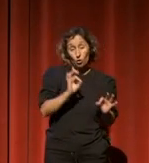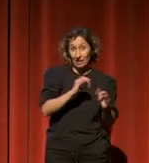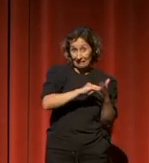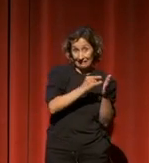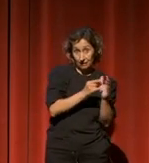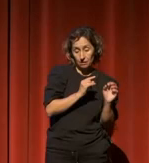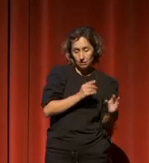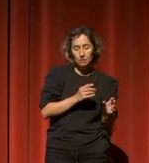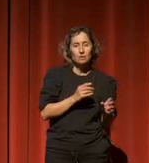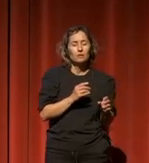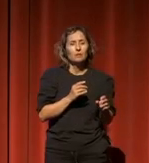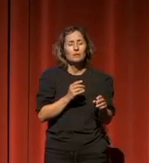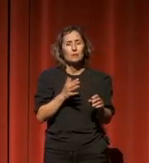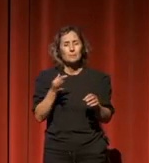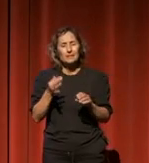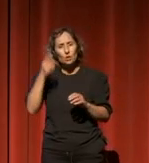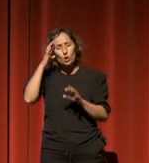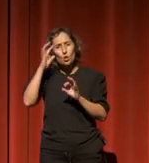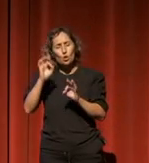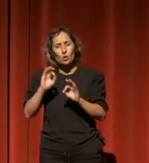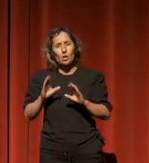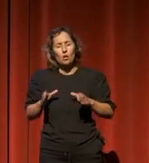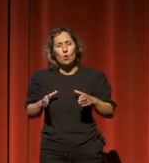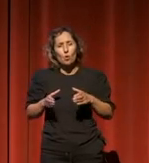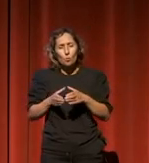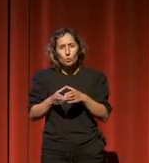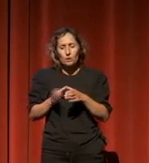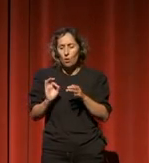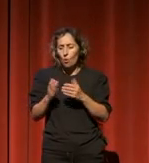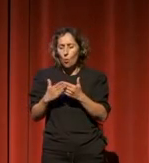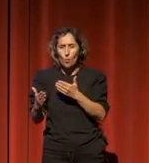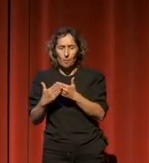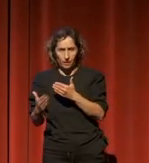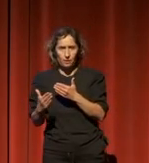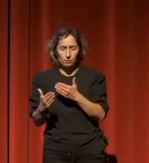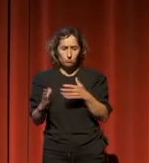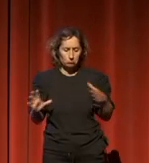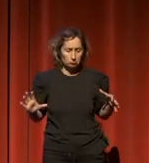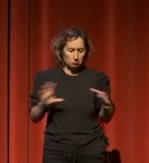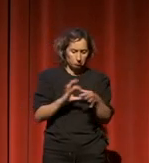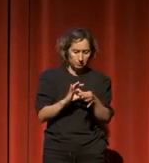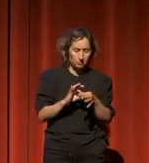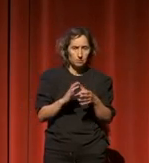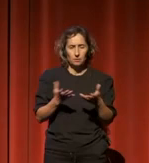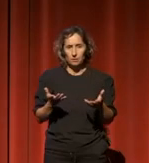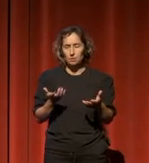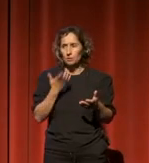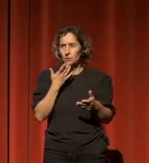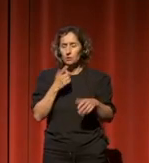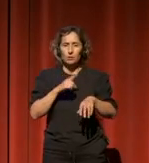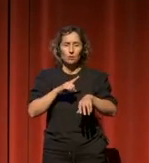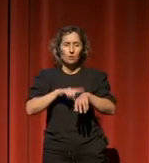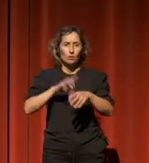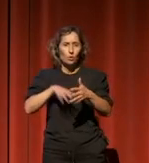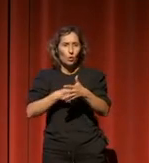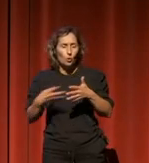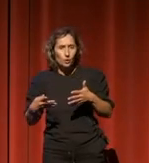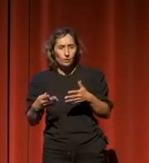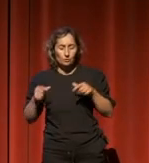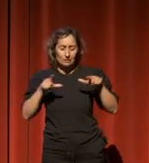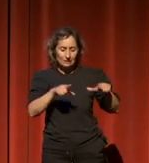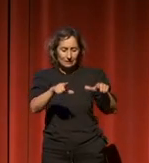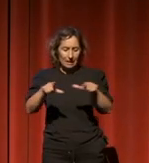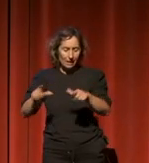lógica eh comunitaria o o vecinal no horarios solicitud de